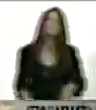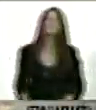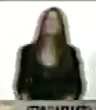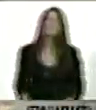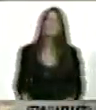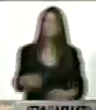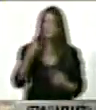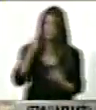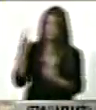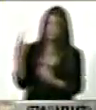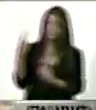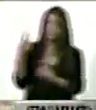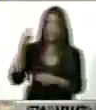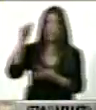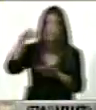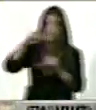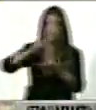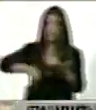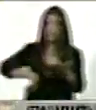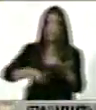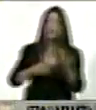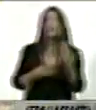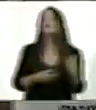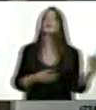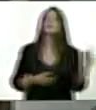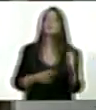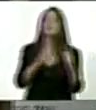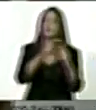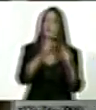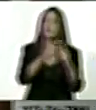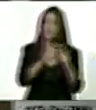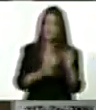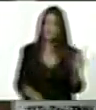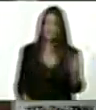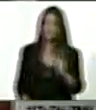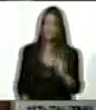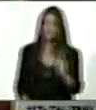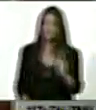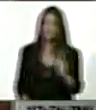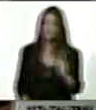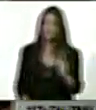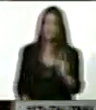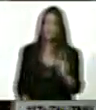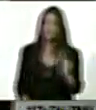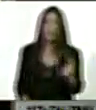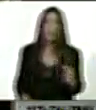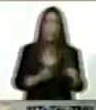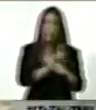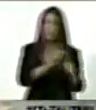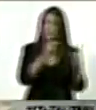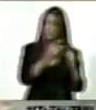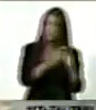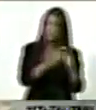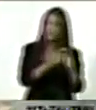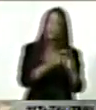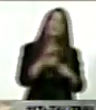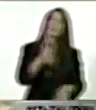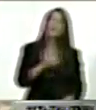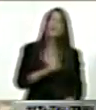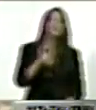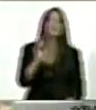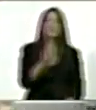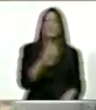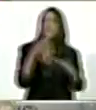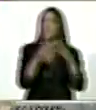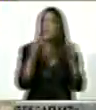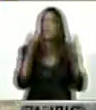esto fue firmado por el representante de Acción Democrática. Y no solamente fue firmado por el representante de Acción Democrática, sino que todas las